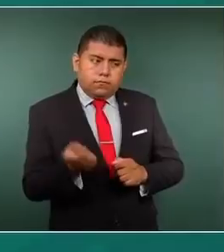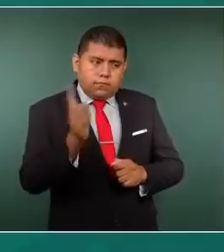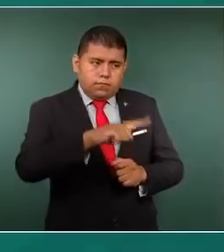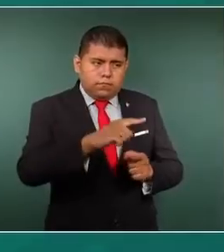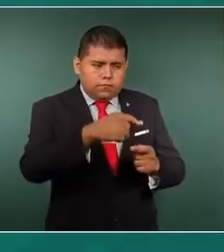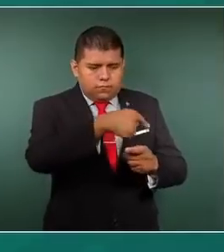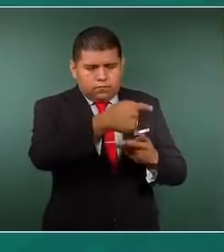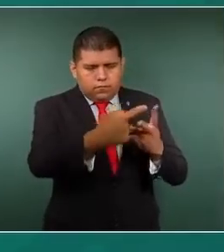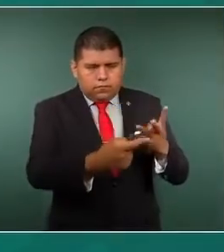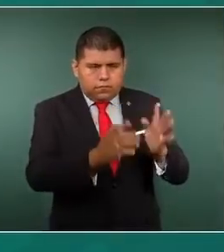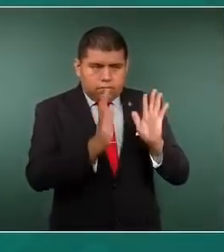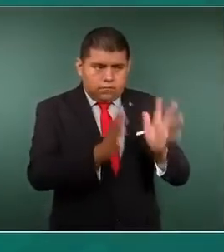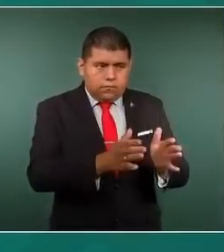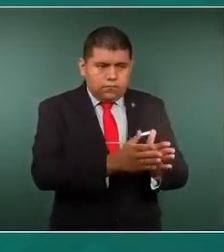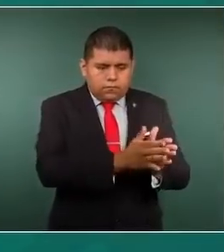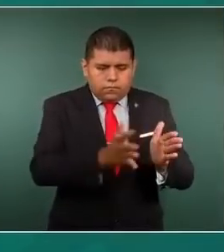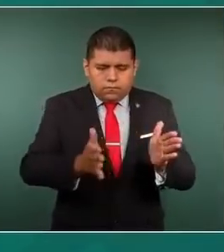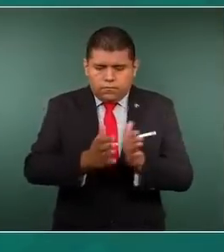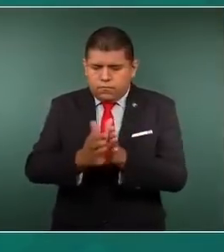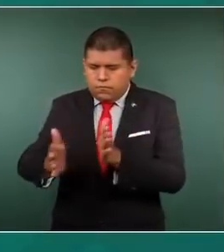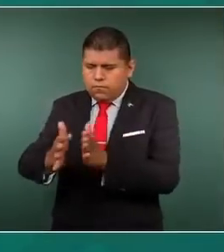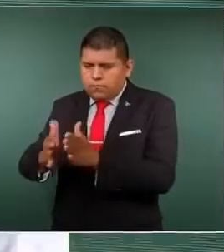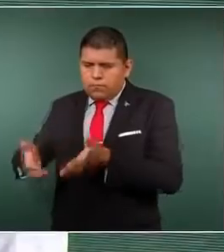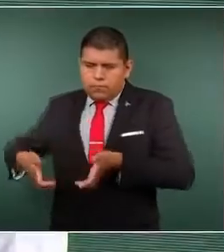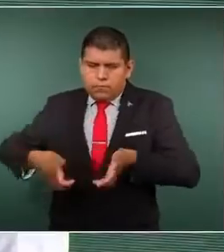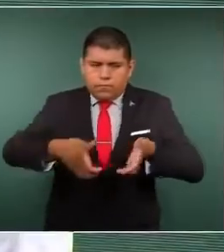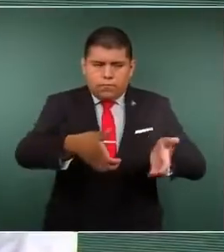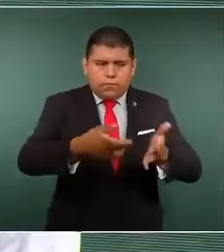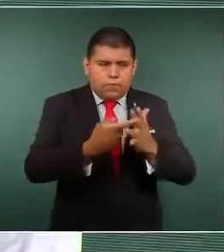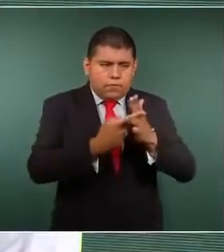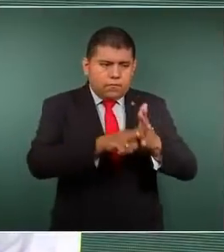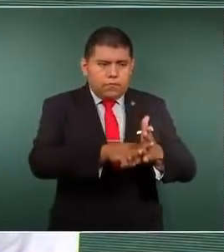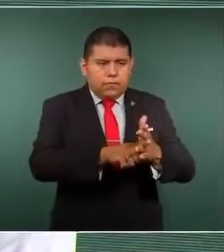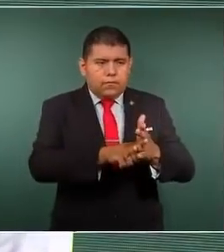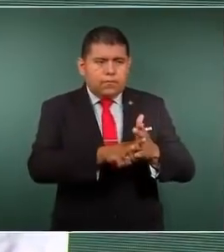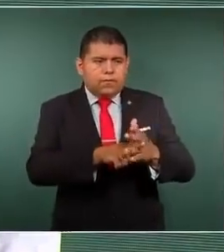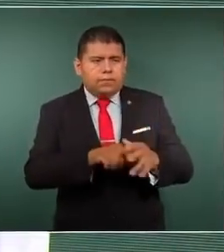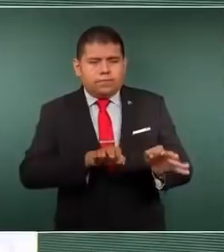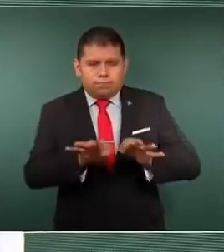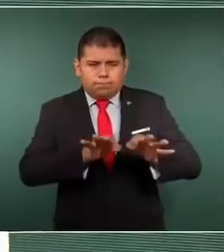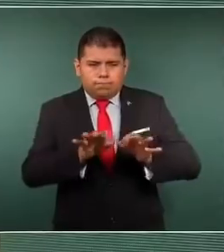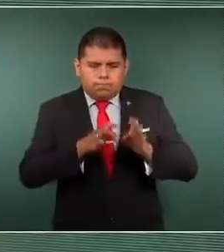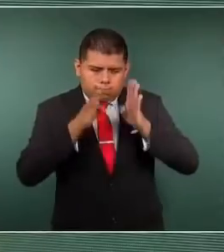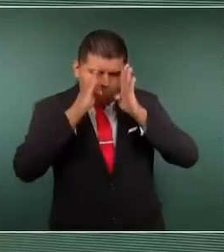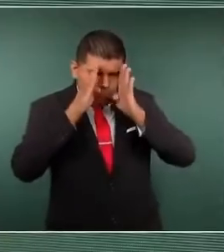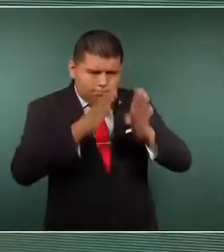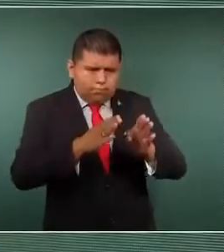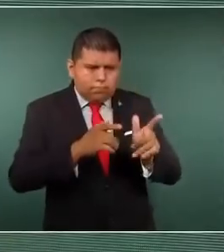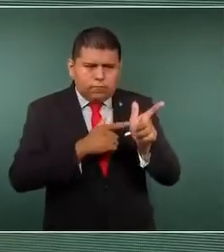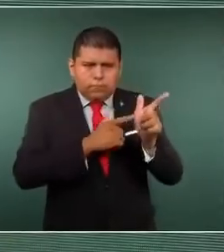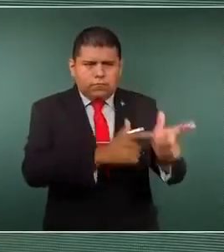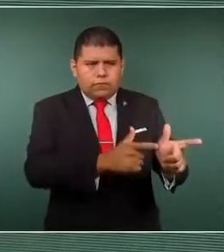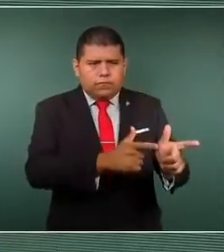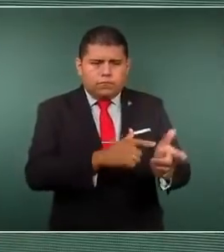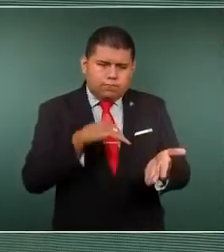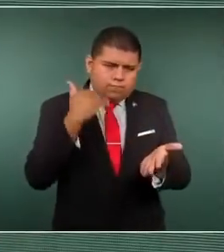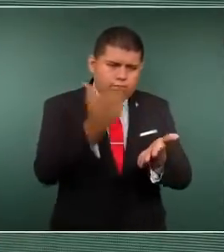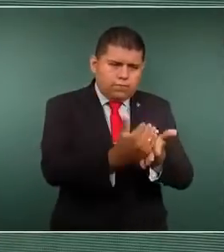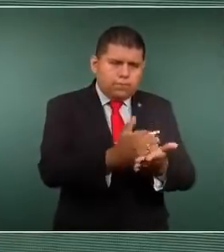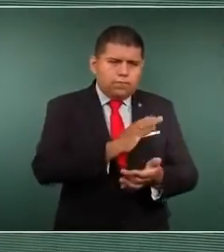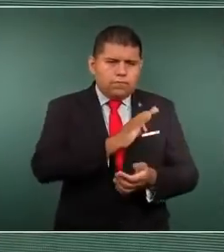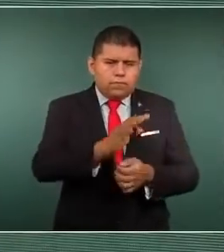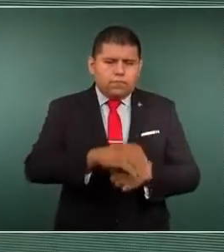los tres tramos este iniciemos o mejor dicho continuemos e iniciemos